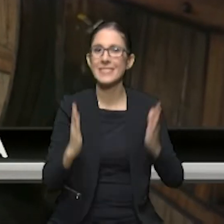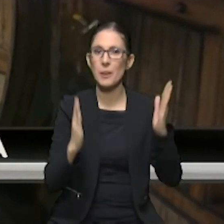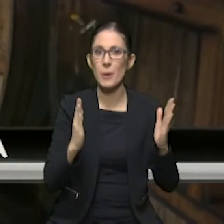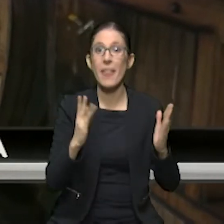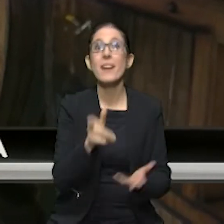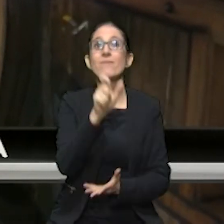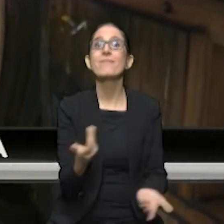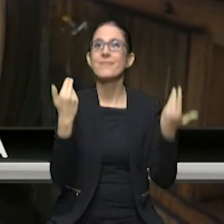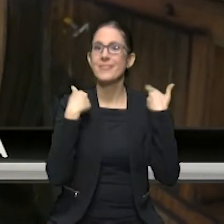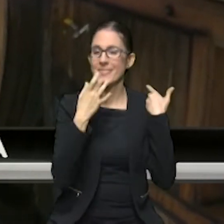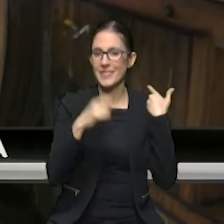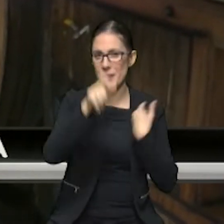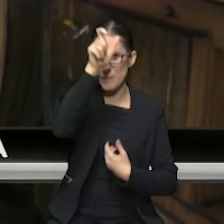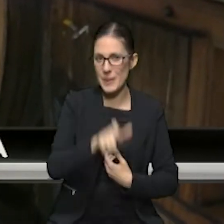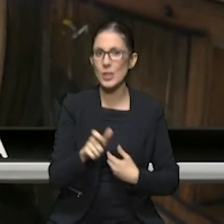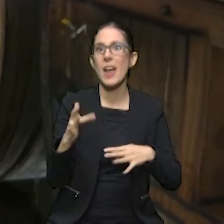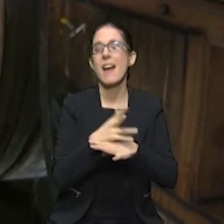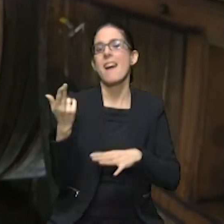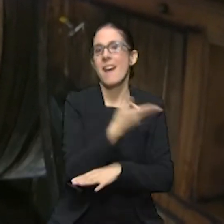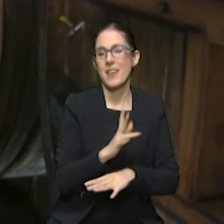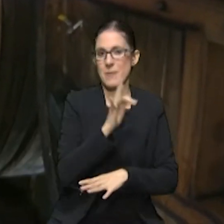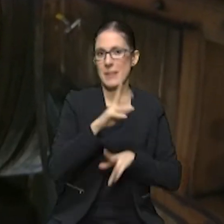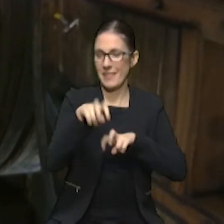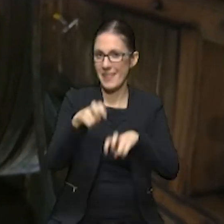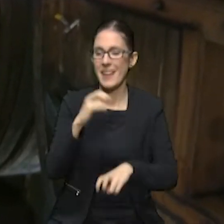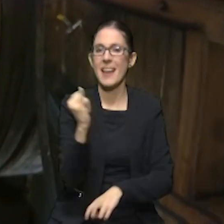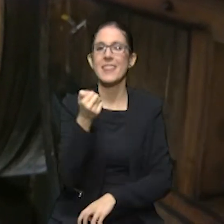paisajista y agrónomo Jacoba Errecondo. Enseguida estamos ahí.